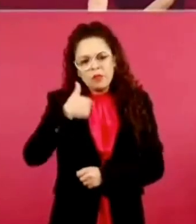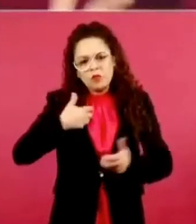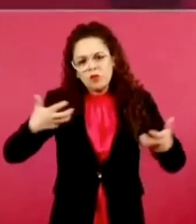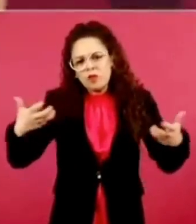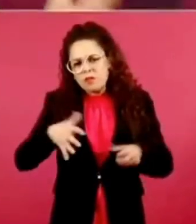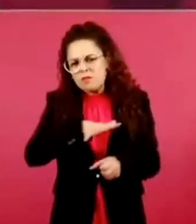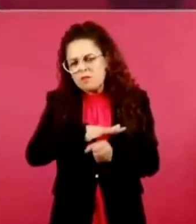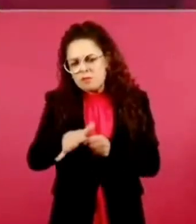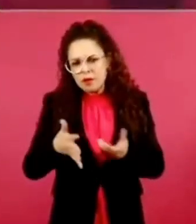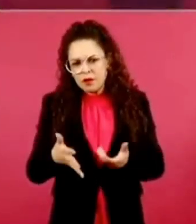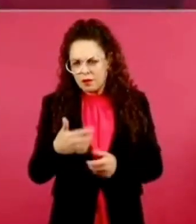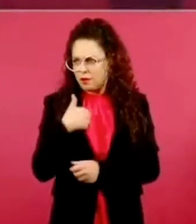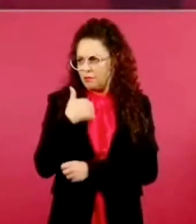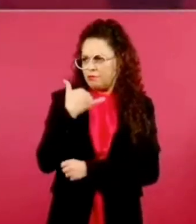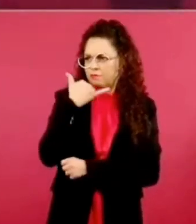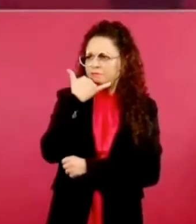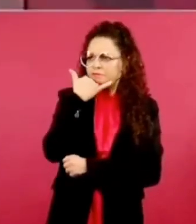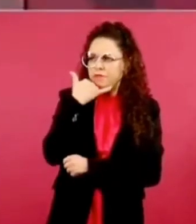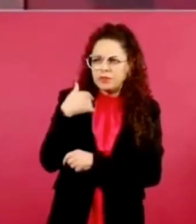Le digo, ¿cómo?